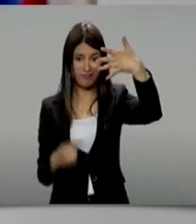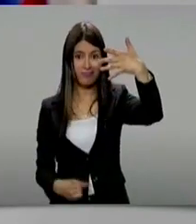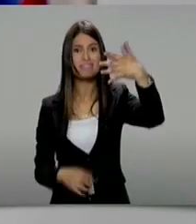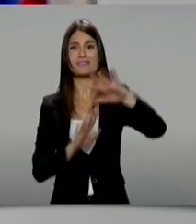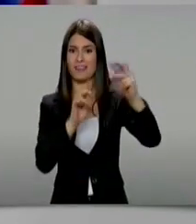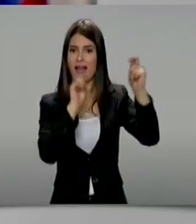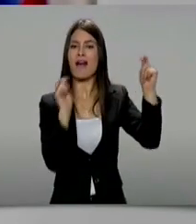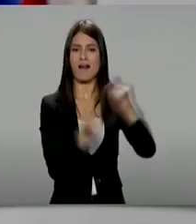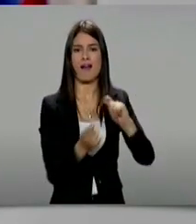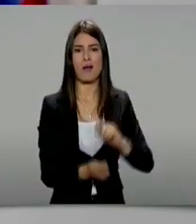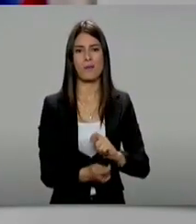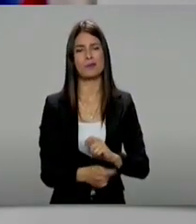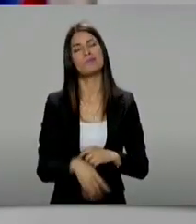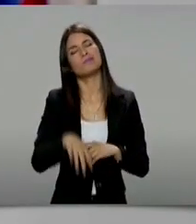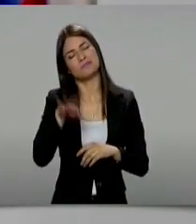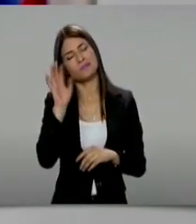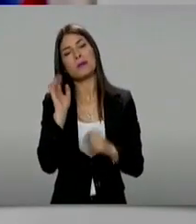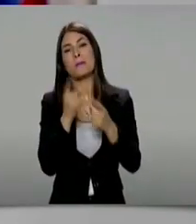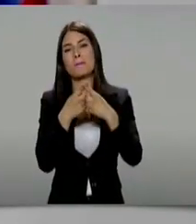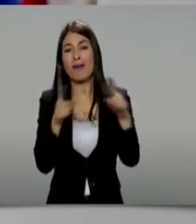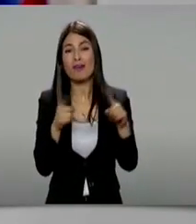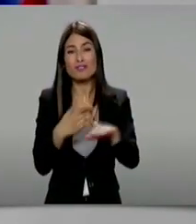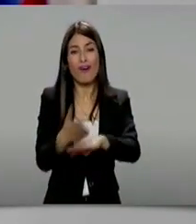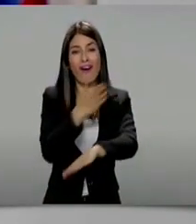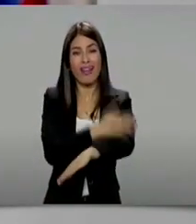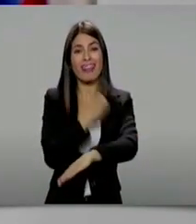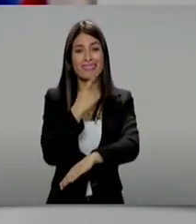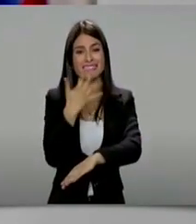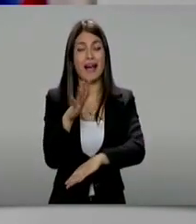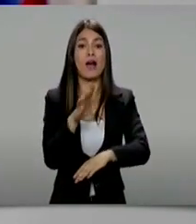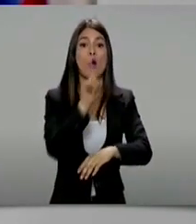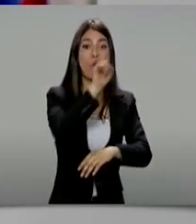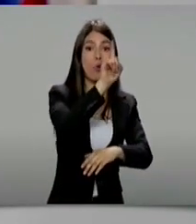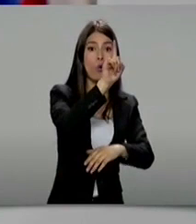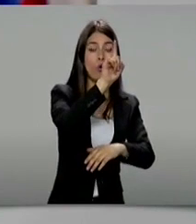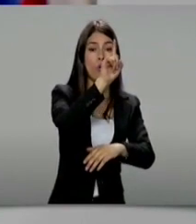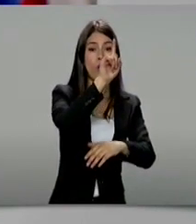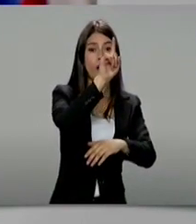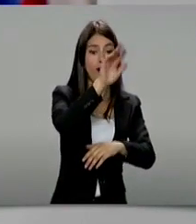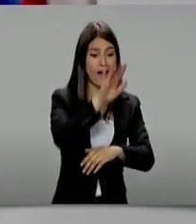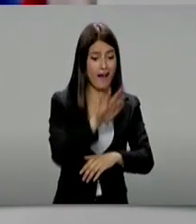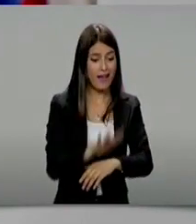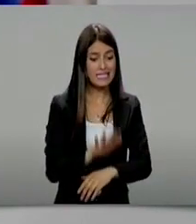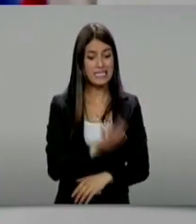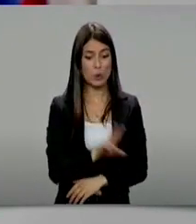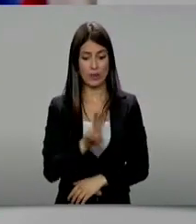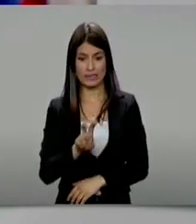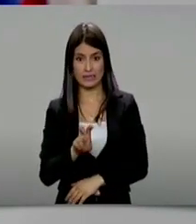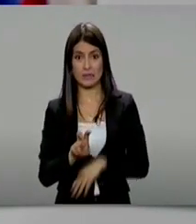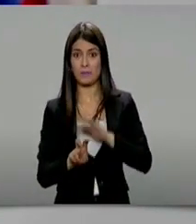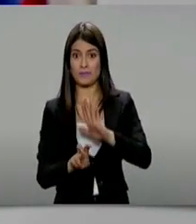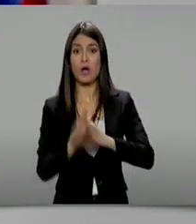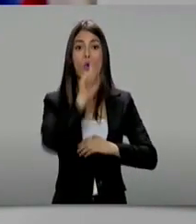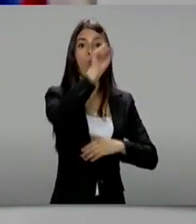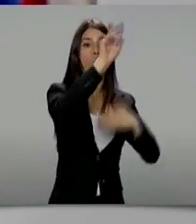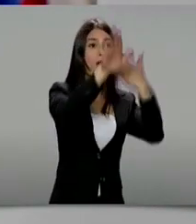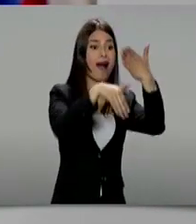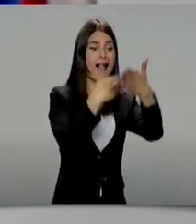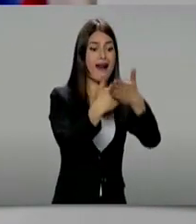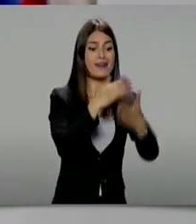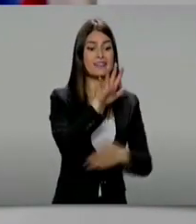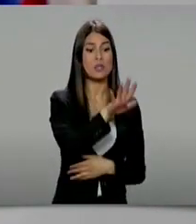pero como ya lo señalé en 56 de los 57 temas hubo cambios y